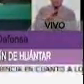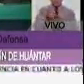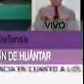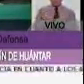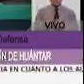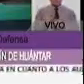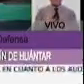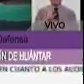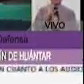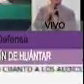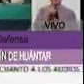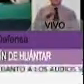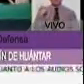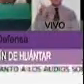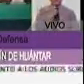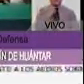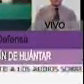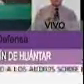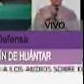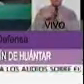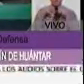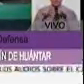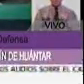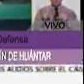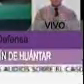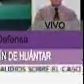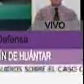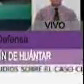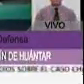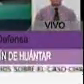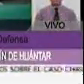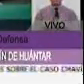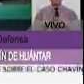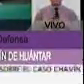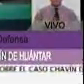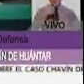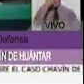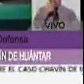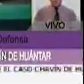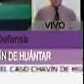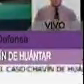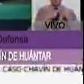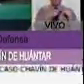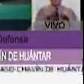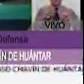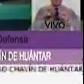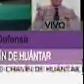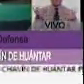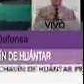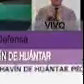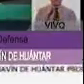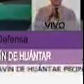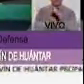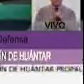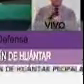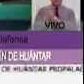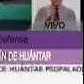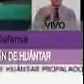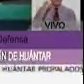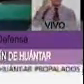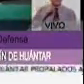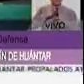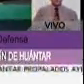en sede nacional. Por esa razón, en mi condición de agente ante la Corte Interamericana de Derechos